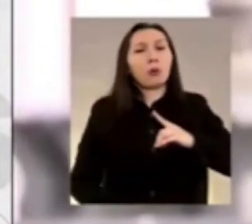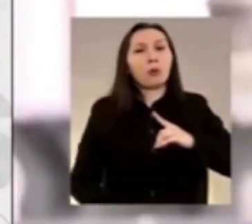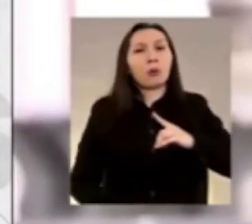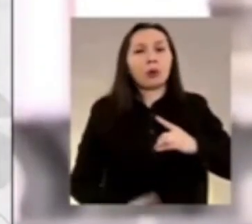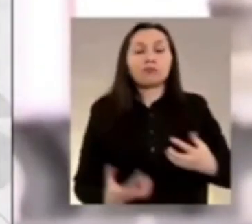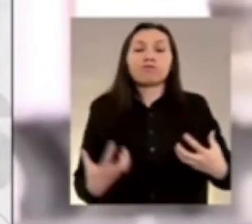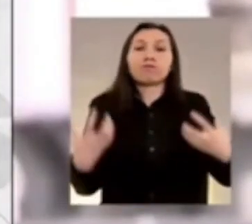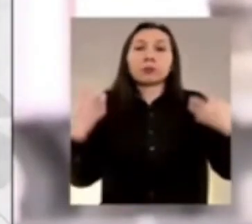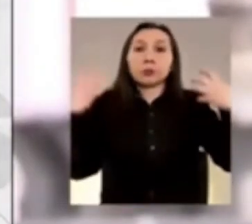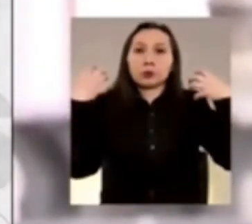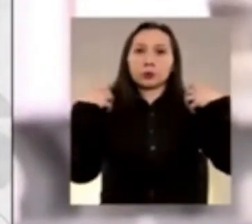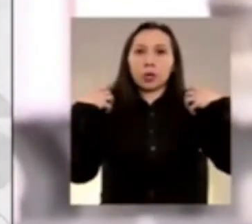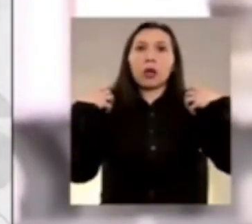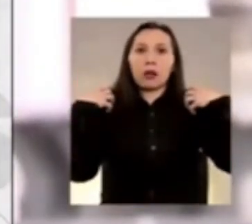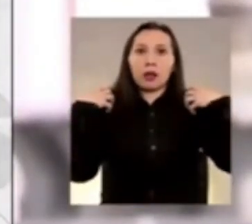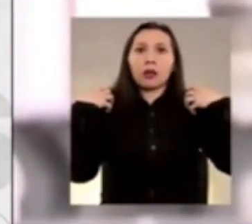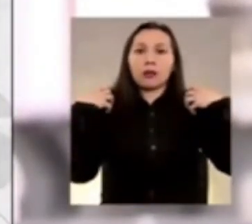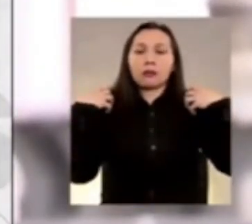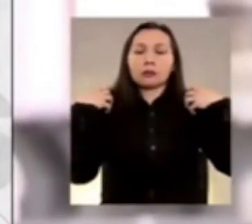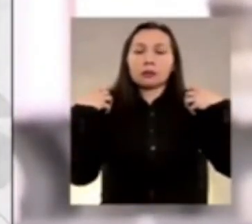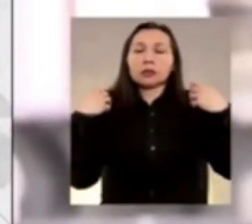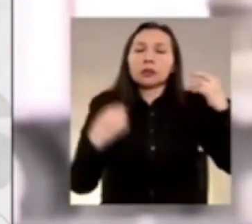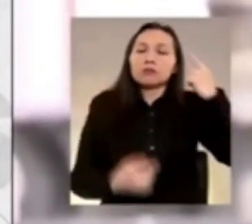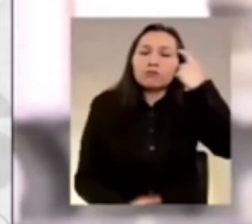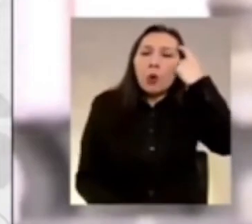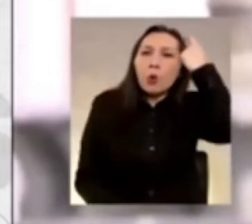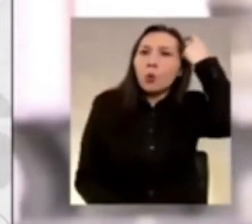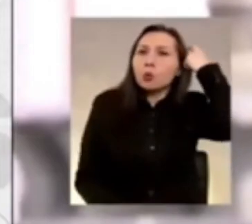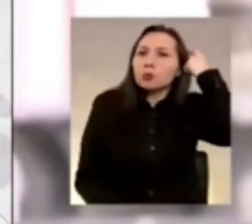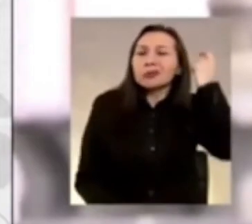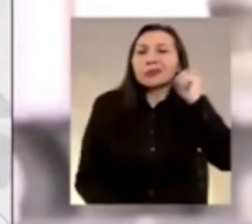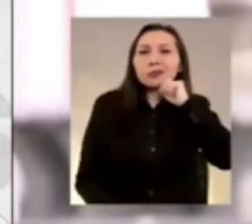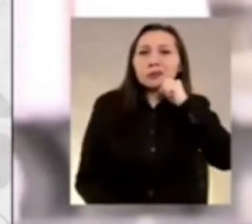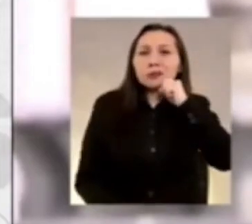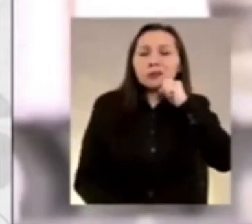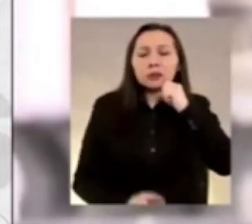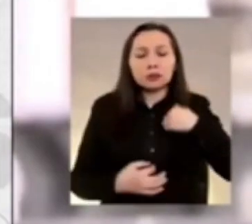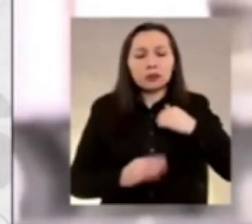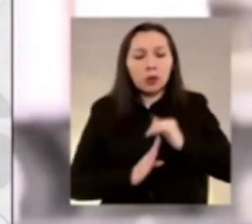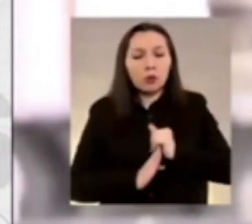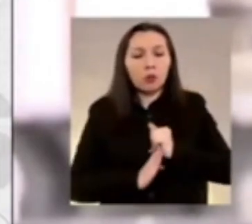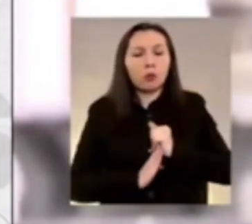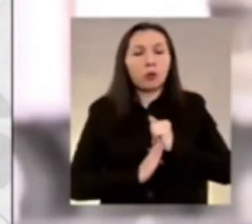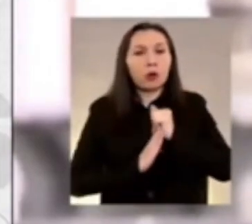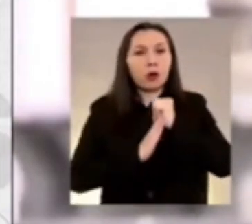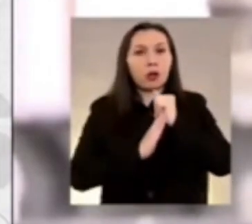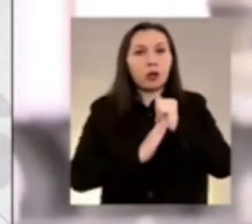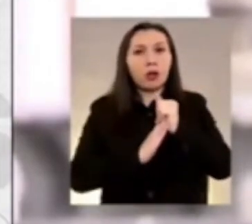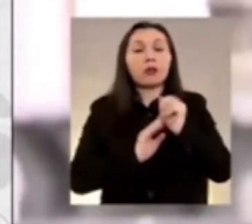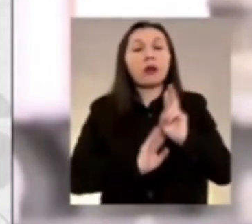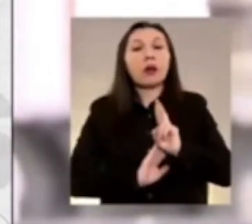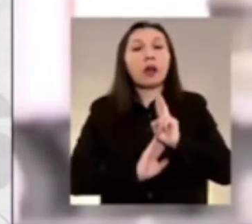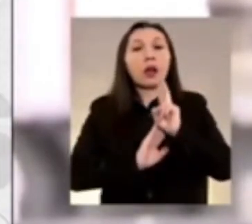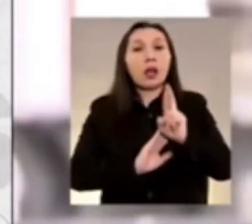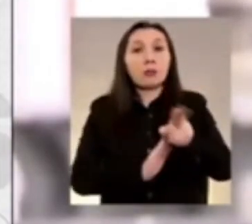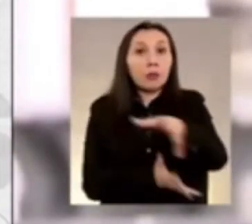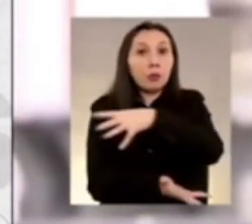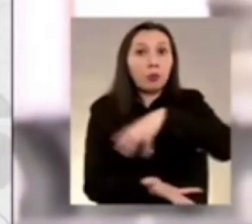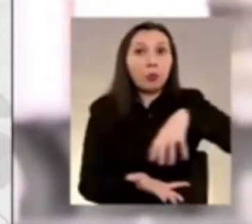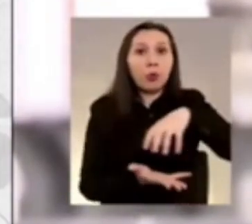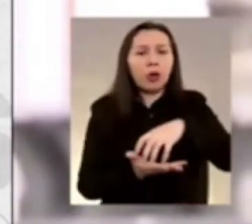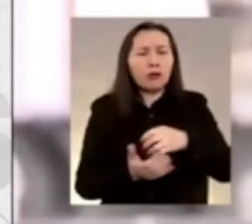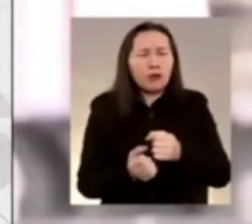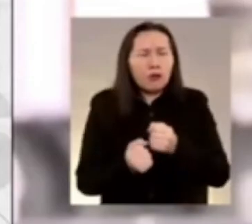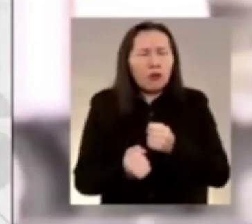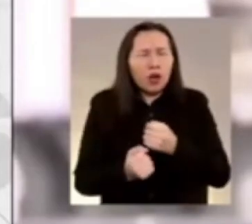la responsabilidad de su cargo, la conciencia del significado moral de su liderazgo, siendo representante del pueblo, era